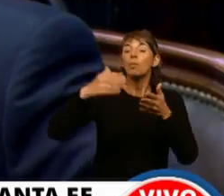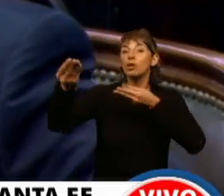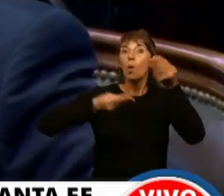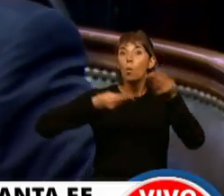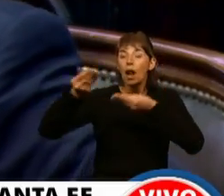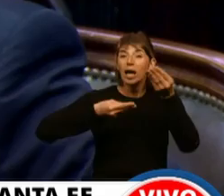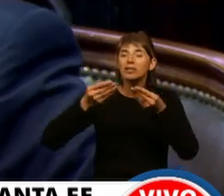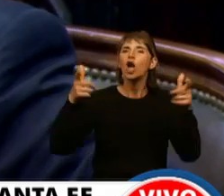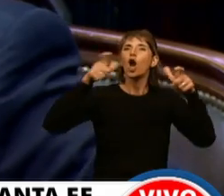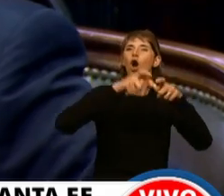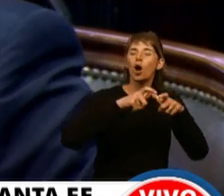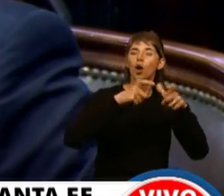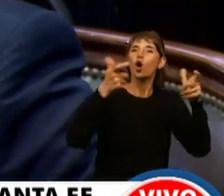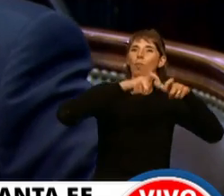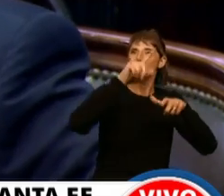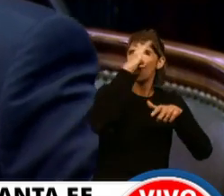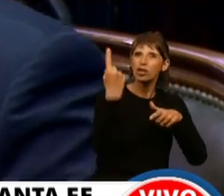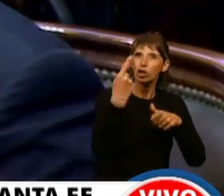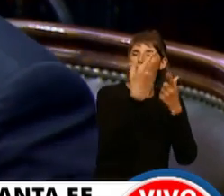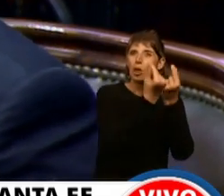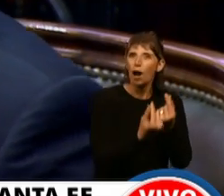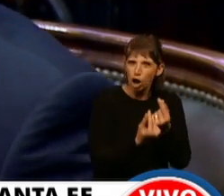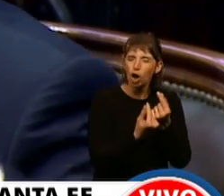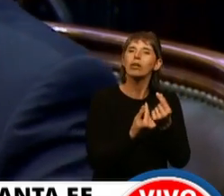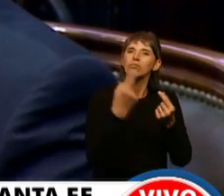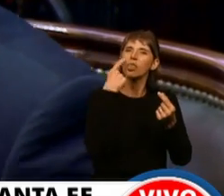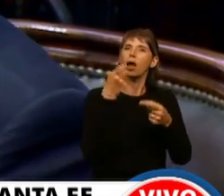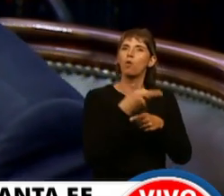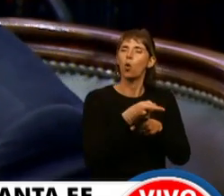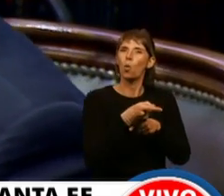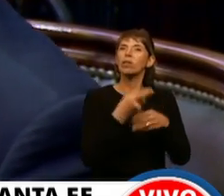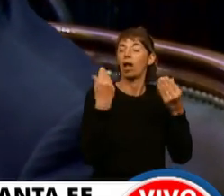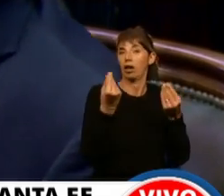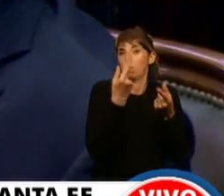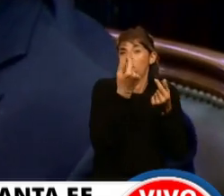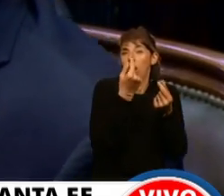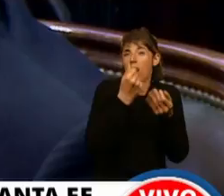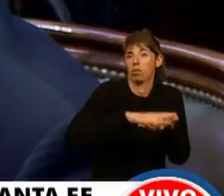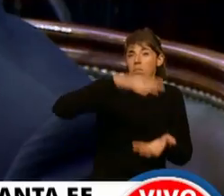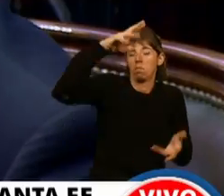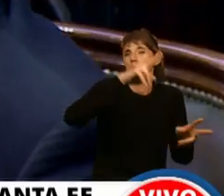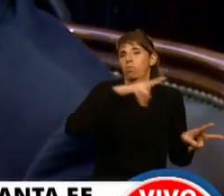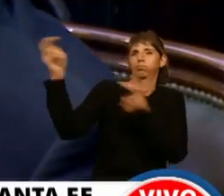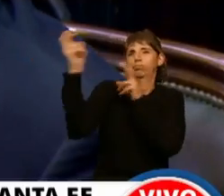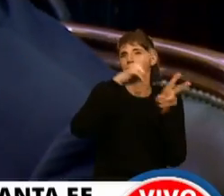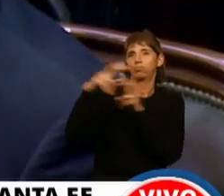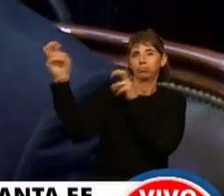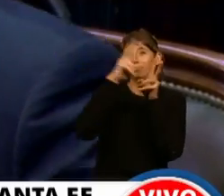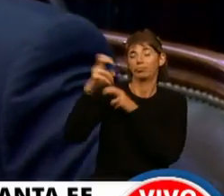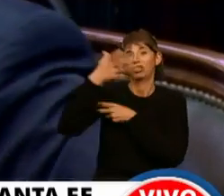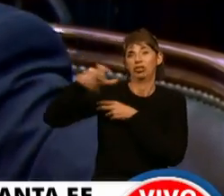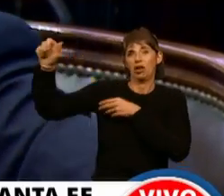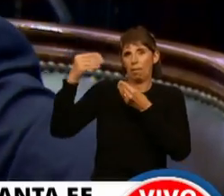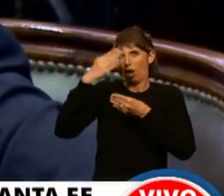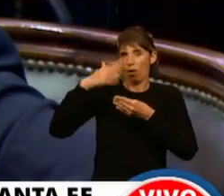de valores lo veíamos con la empresa distribuidora de gas engrosaban mega ganancias y no llevan a la inversión los defensores de los